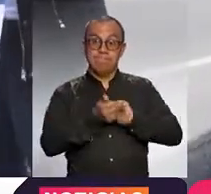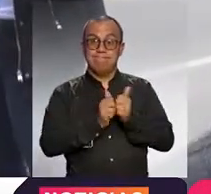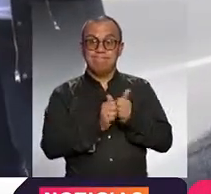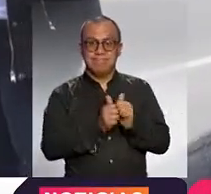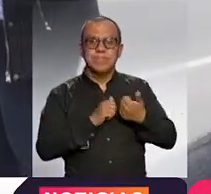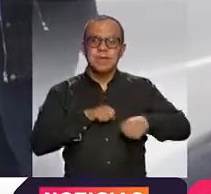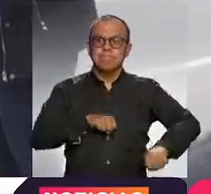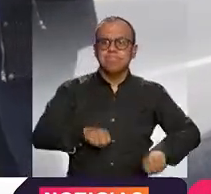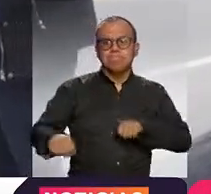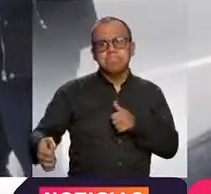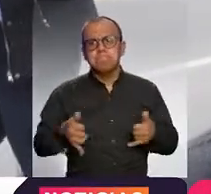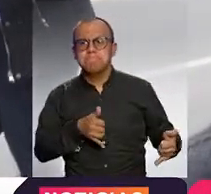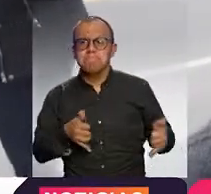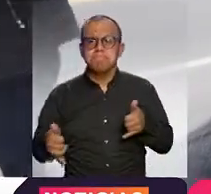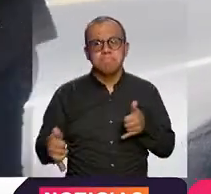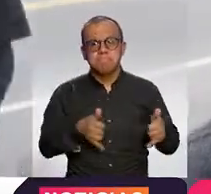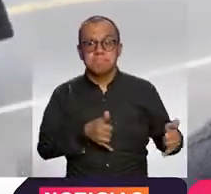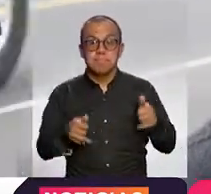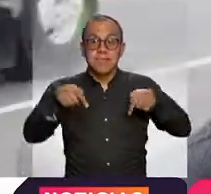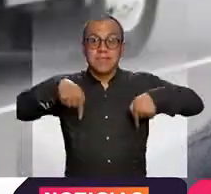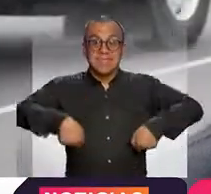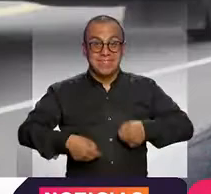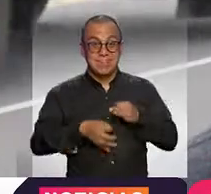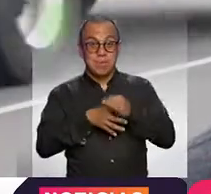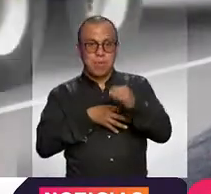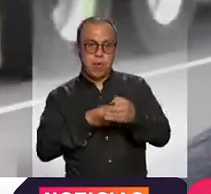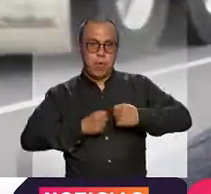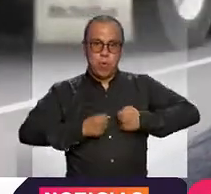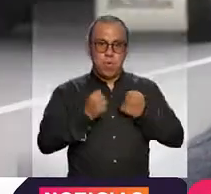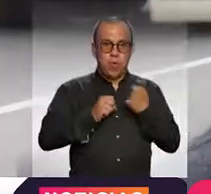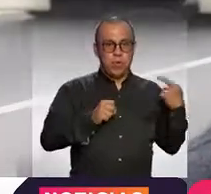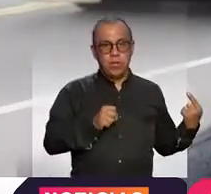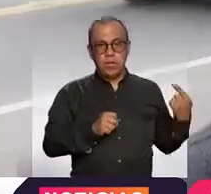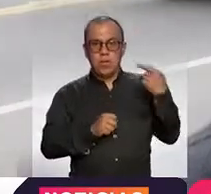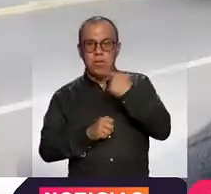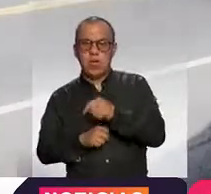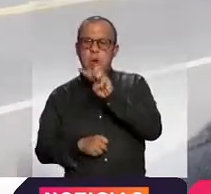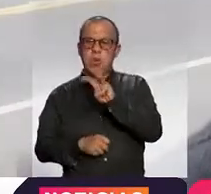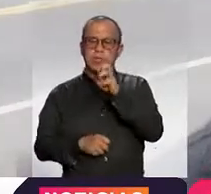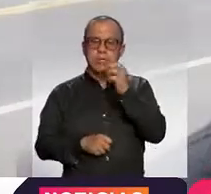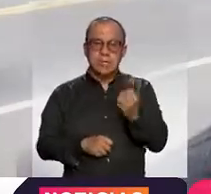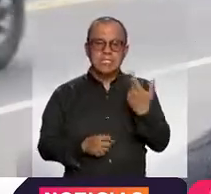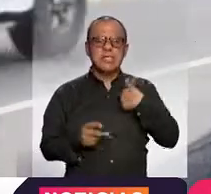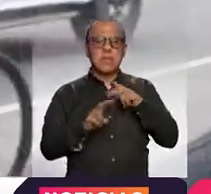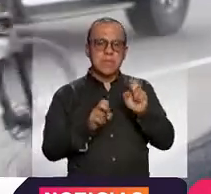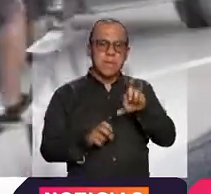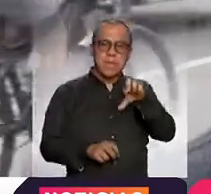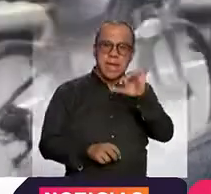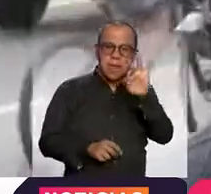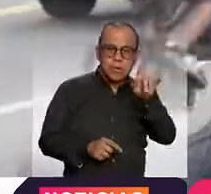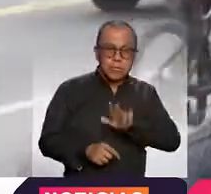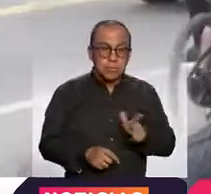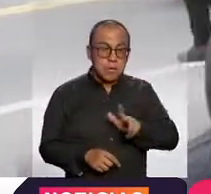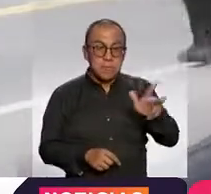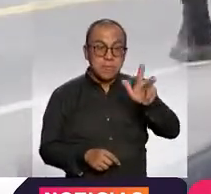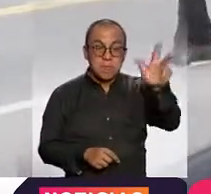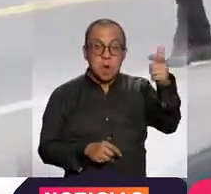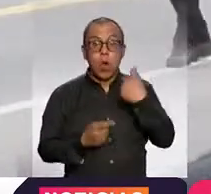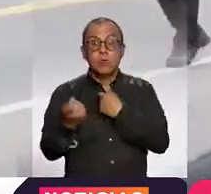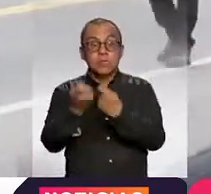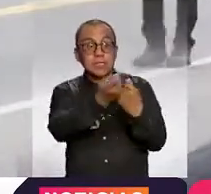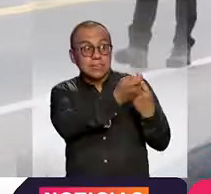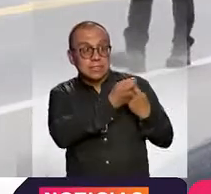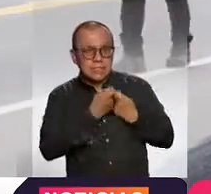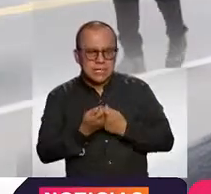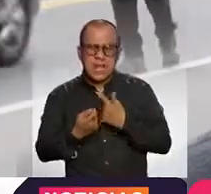los ciclistas que vienen a nuestro municipio desde Bogotá, desde el 85, al Alto de Patios, a La Calera y a otros municipios vecinos,